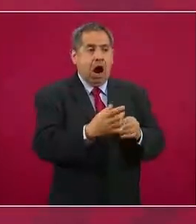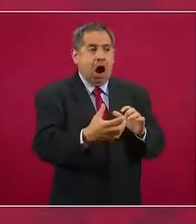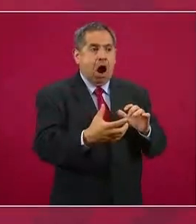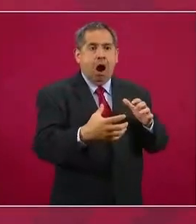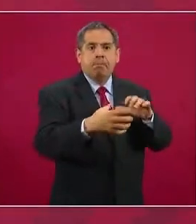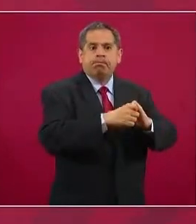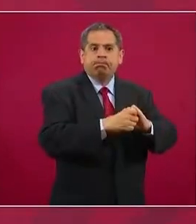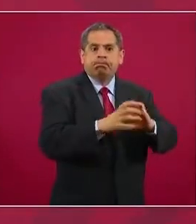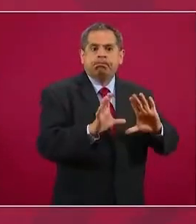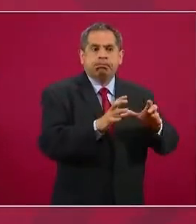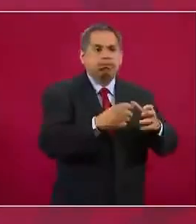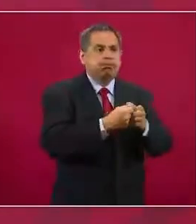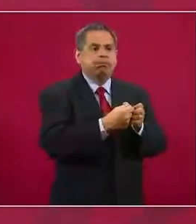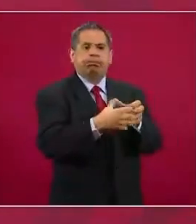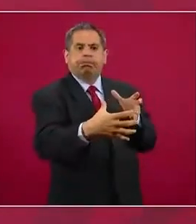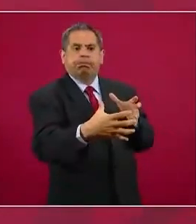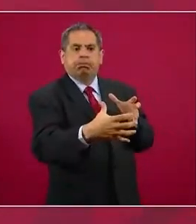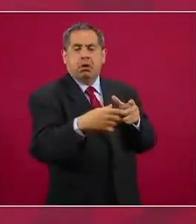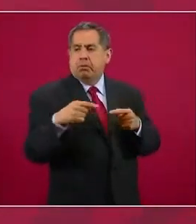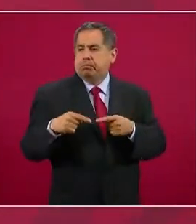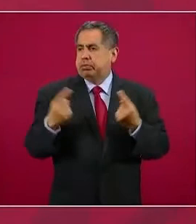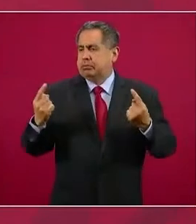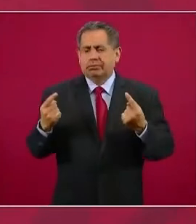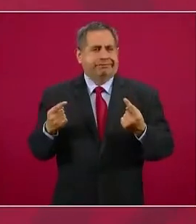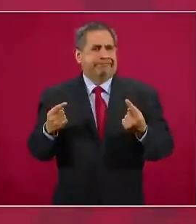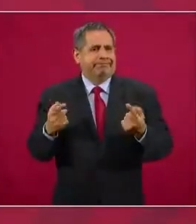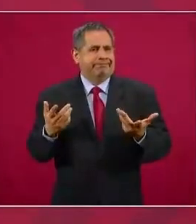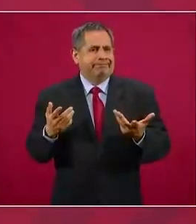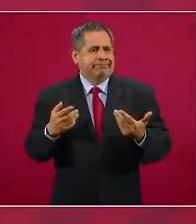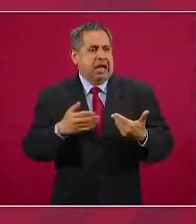avanzan de esa forma, ¿no?